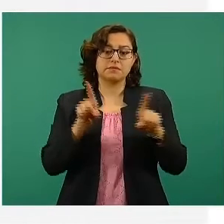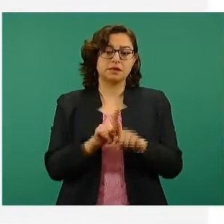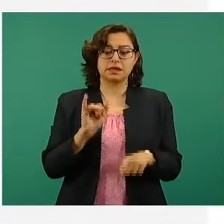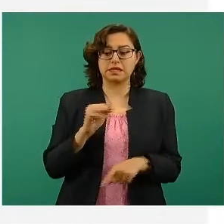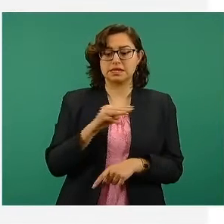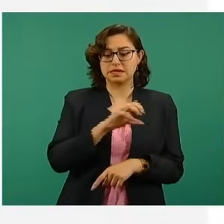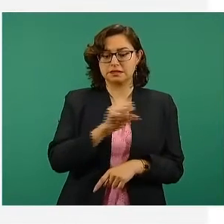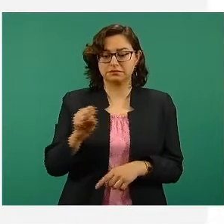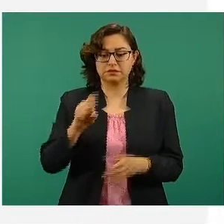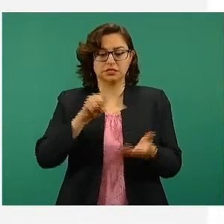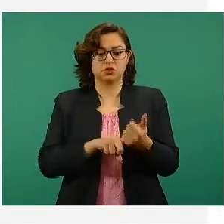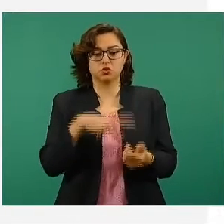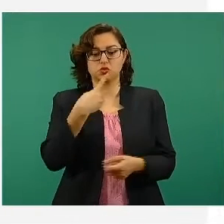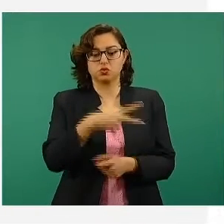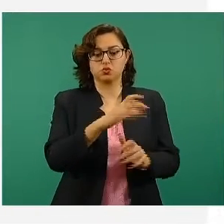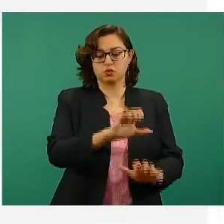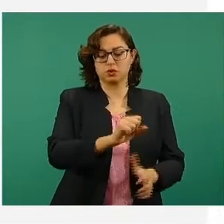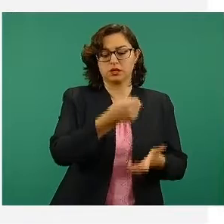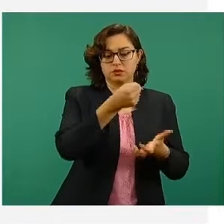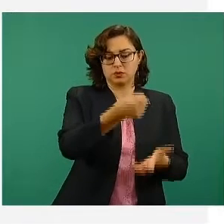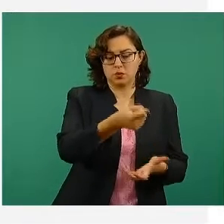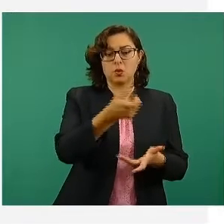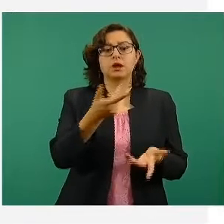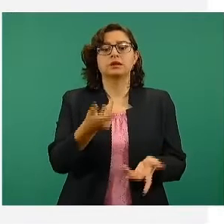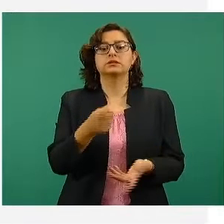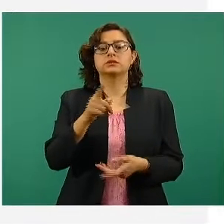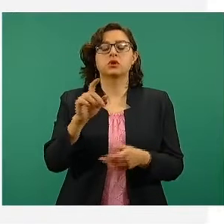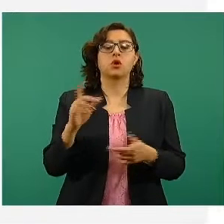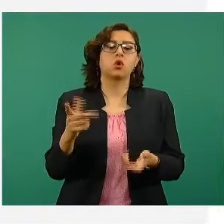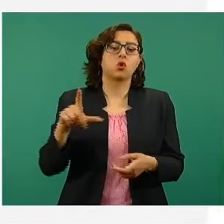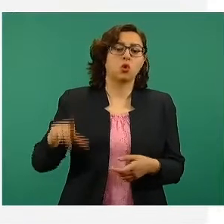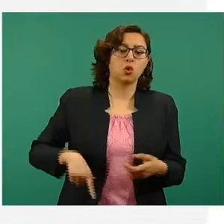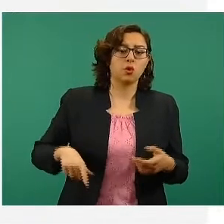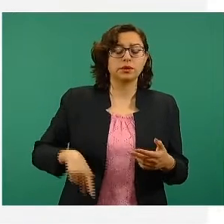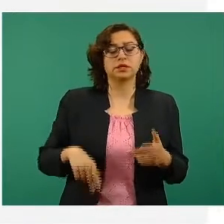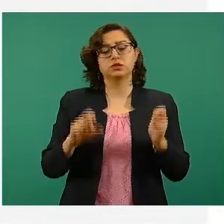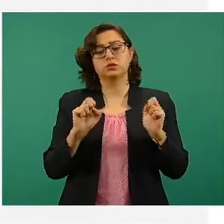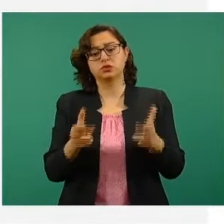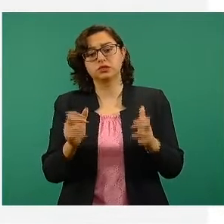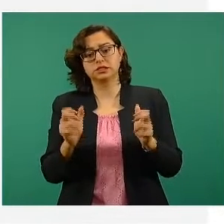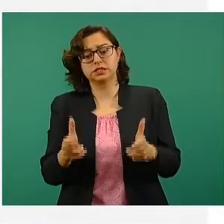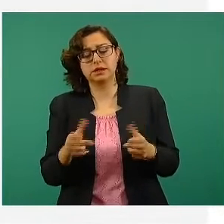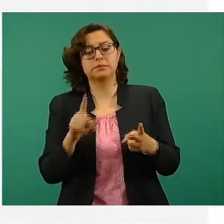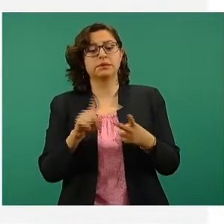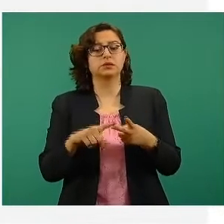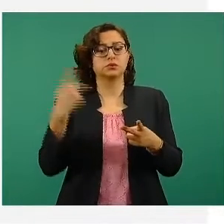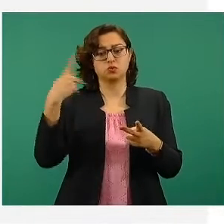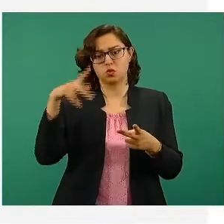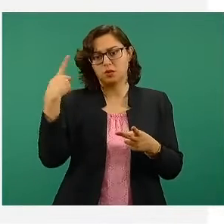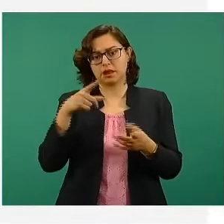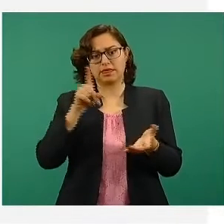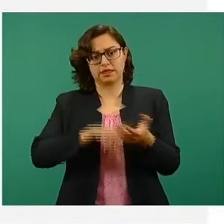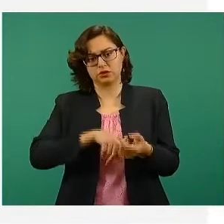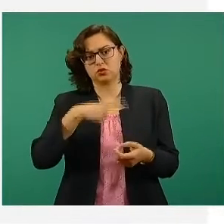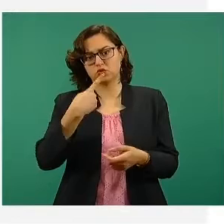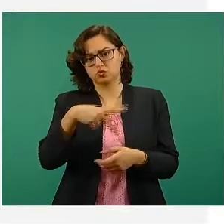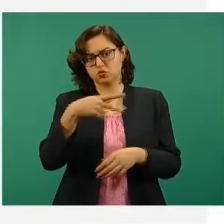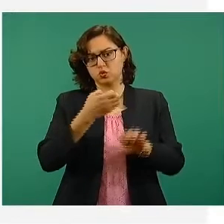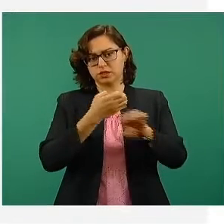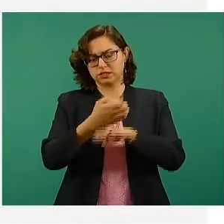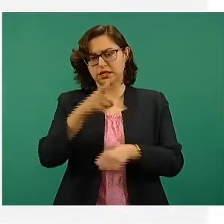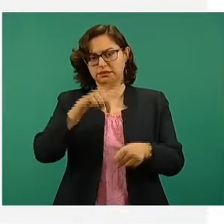Social, suma de recursos del gobierno de Chiapas, del gobierno de Puebla, y aquí hay que destacar